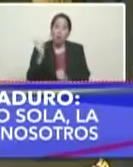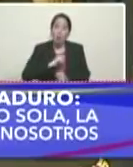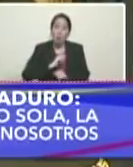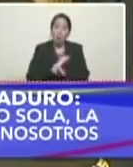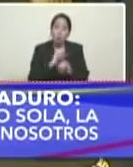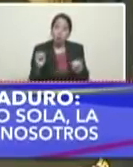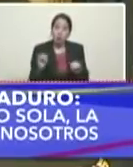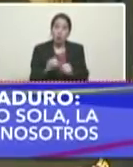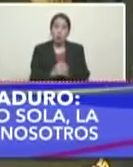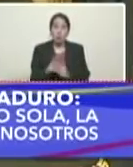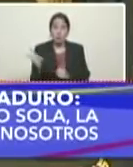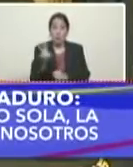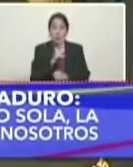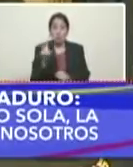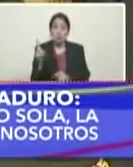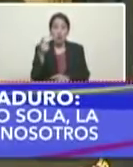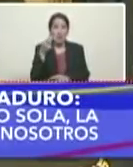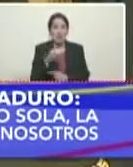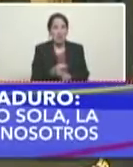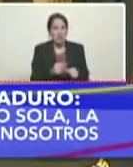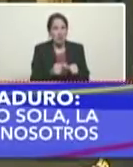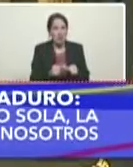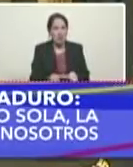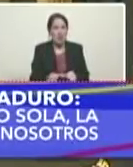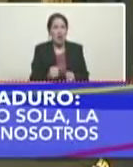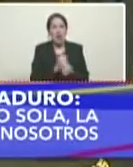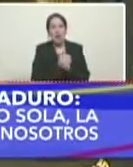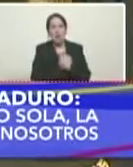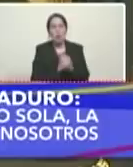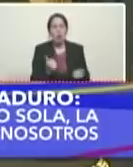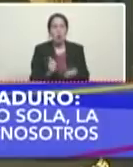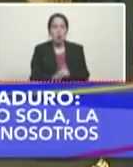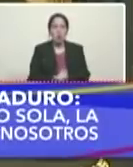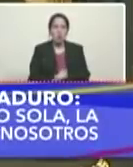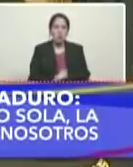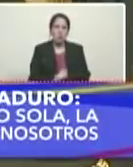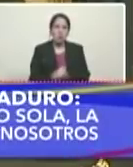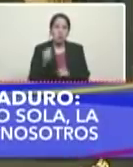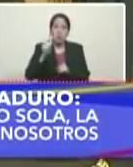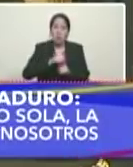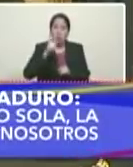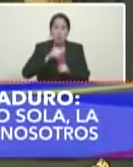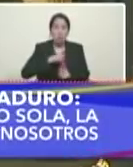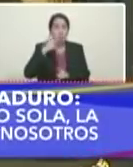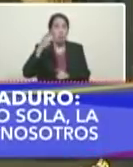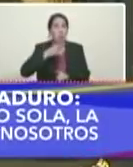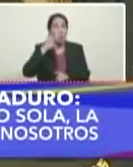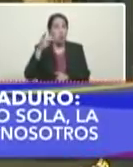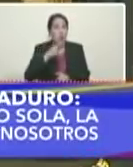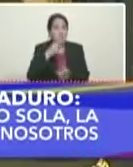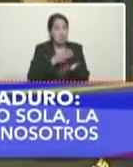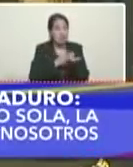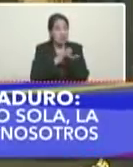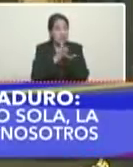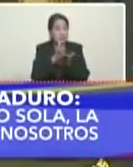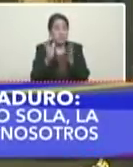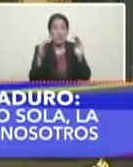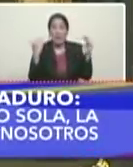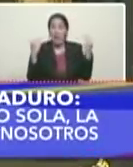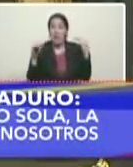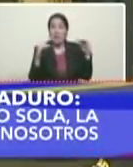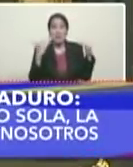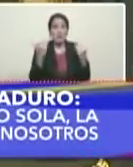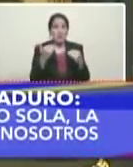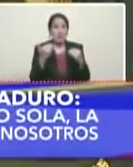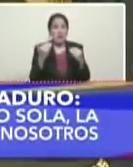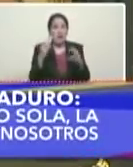venezuela debe prevalecer el amor la lucha política debe llevarse por la vía de la ética del camino constitucional